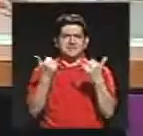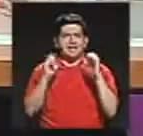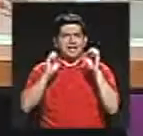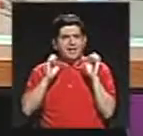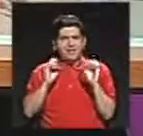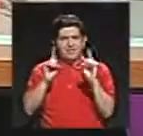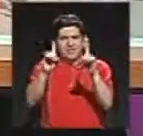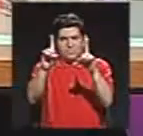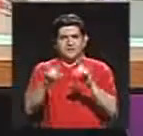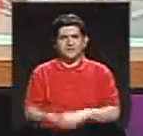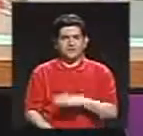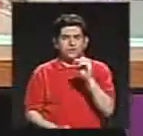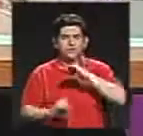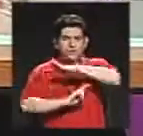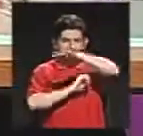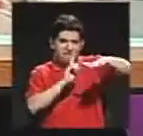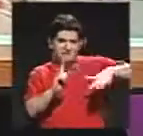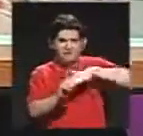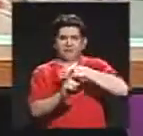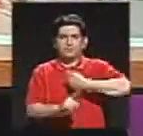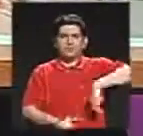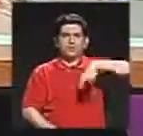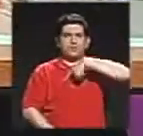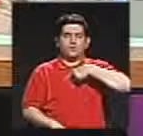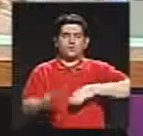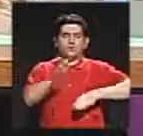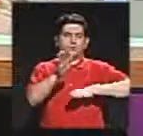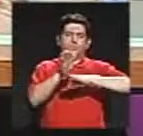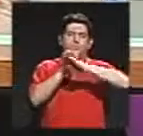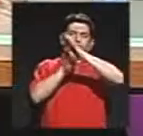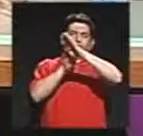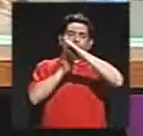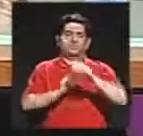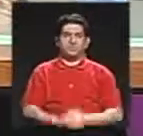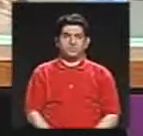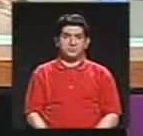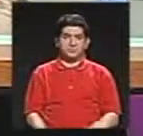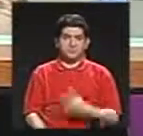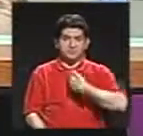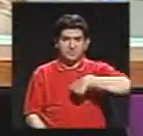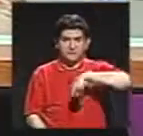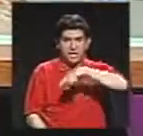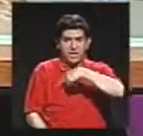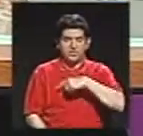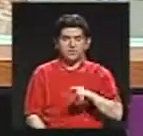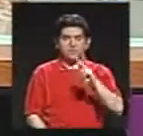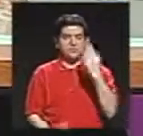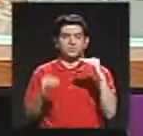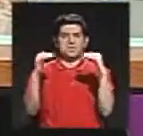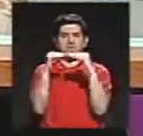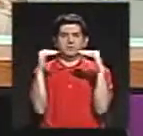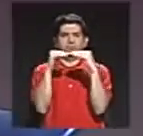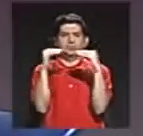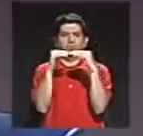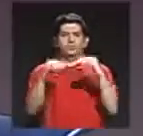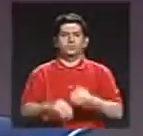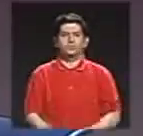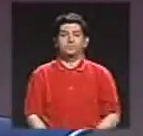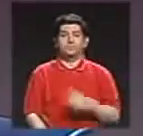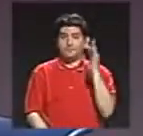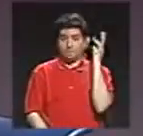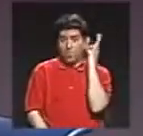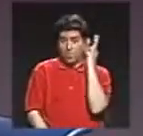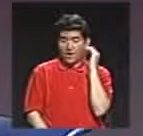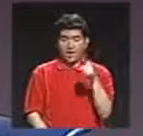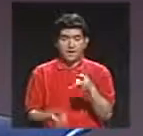educación y el entorno en el que nos tenemos que desarrollar verdad nos nos pone en segundo plano eh a la